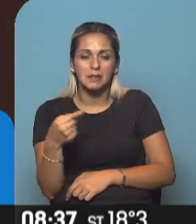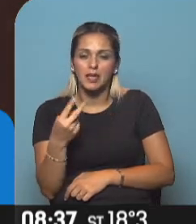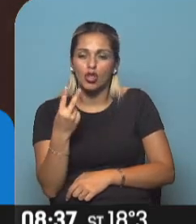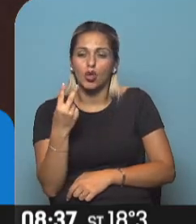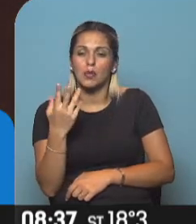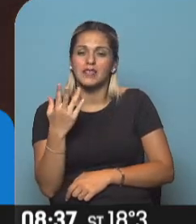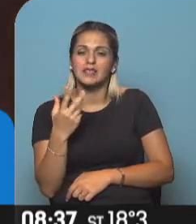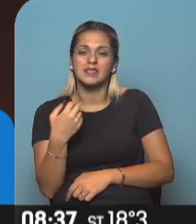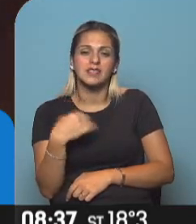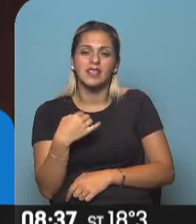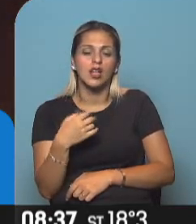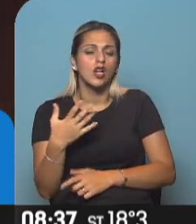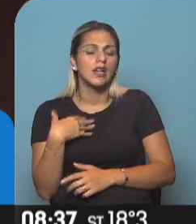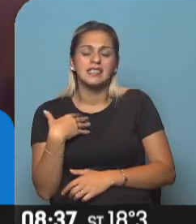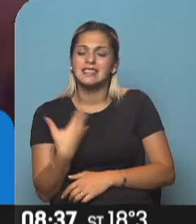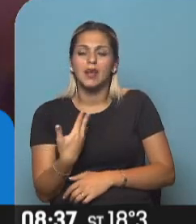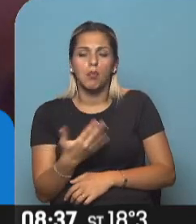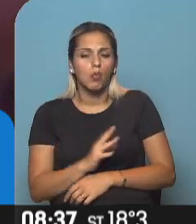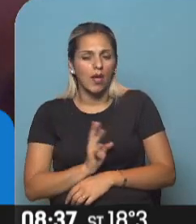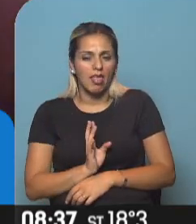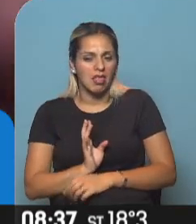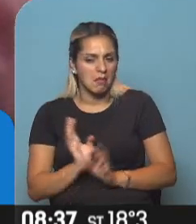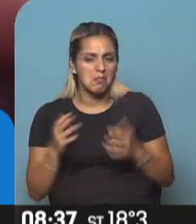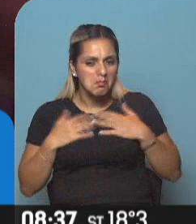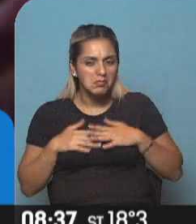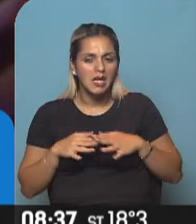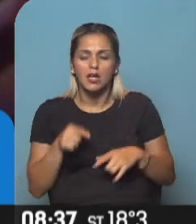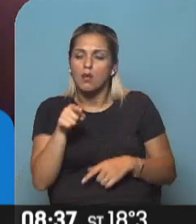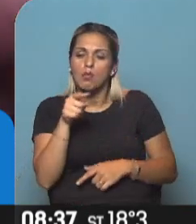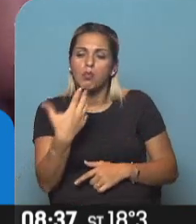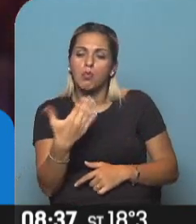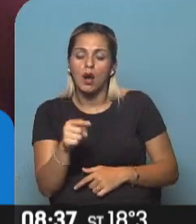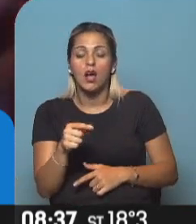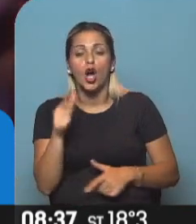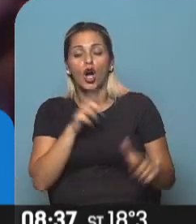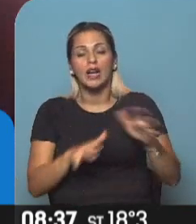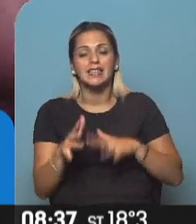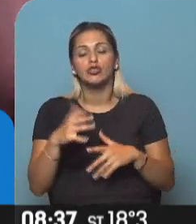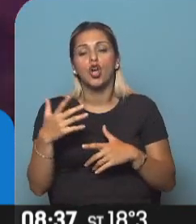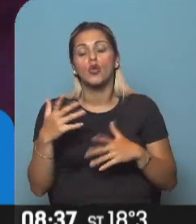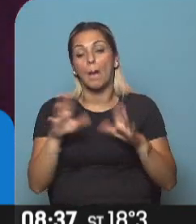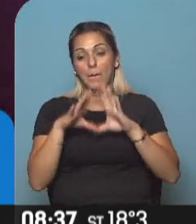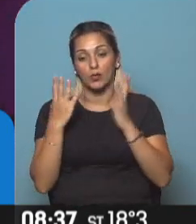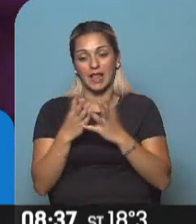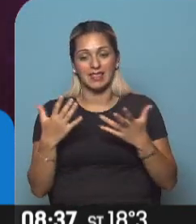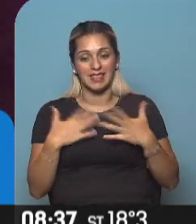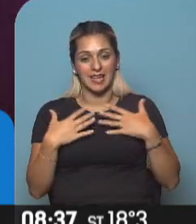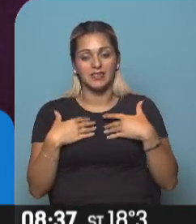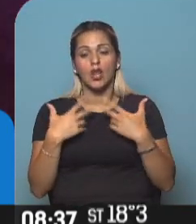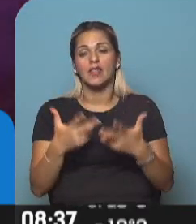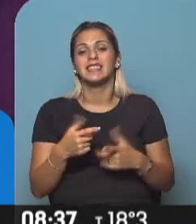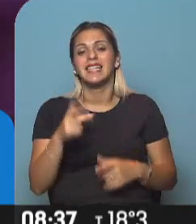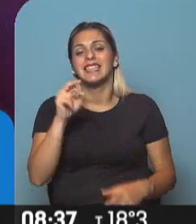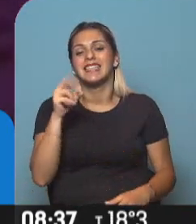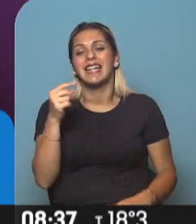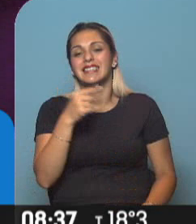que uno tiene que hacer lo que puede la verdad es que uno tiene que hacer lo que puede la organización mundial de salud lo que recomienda es 30 minutos por